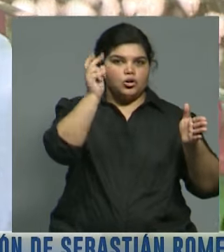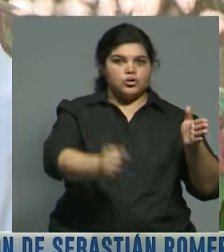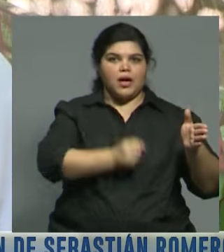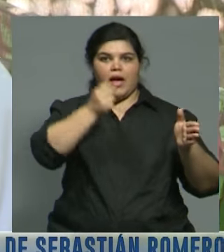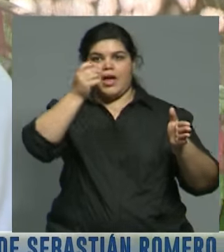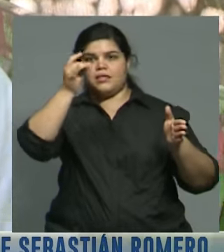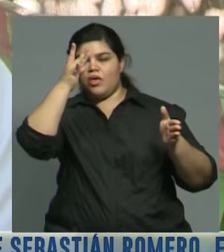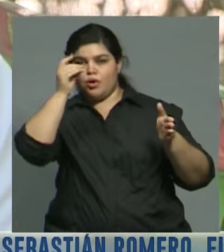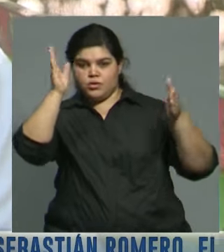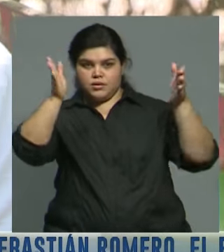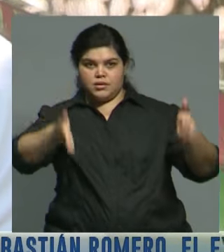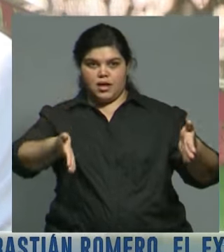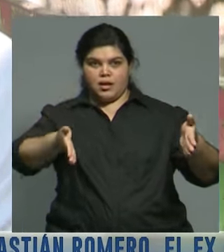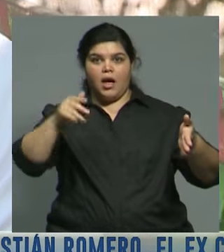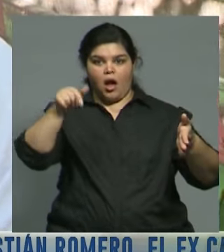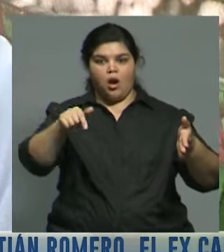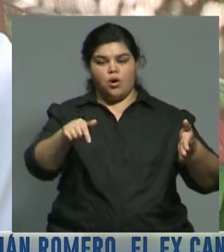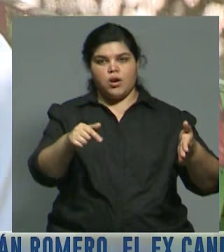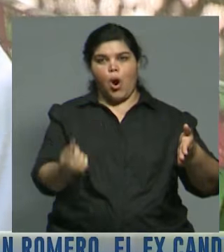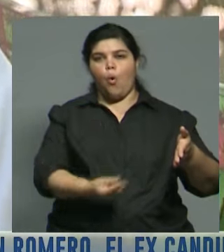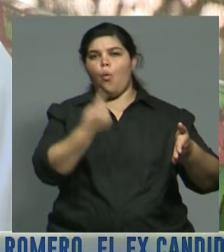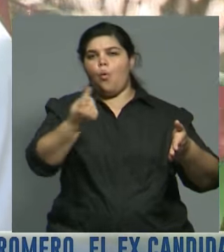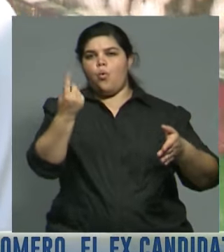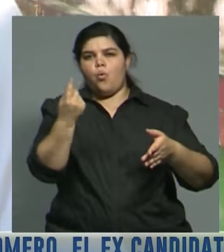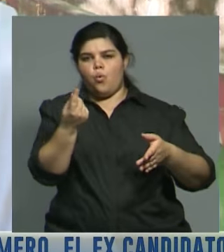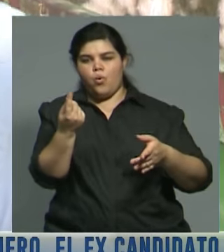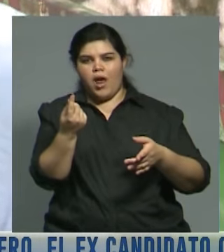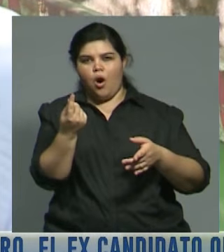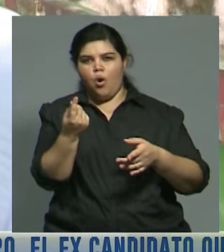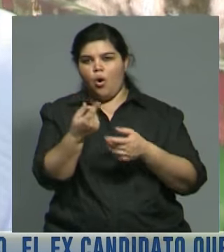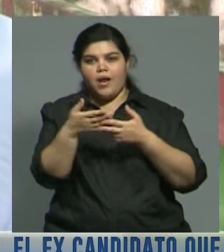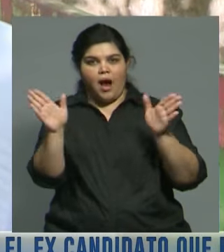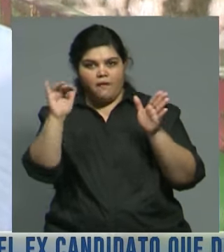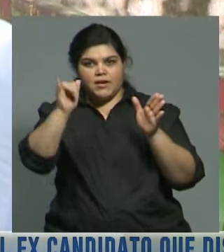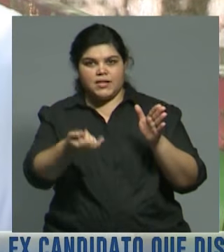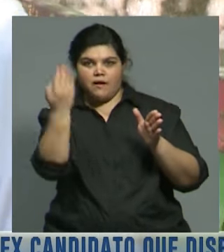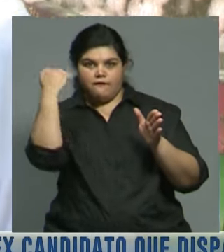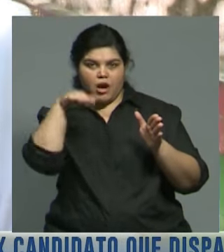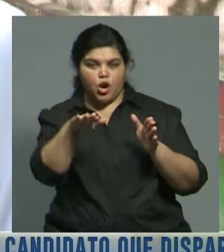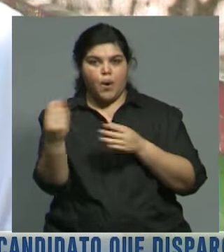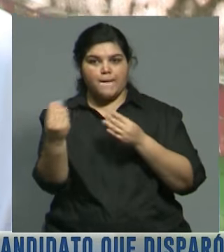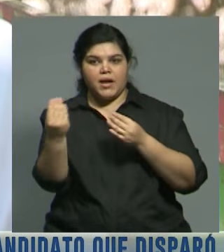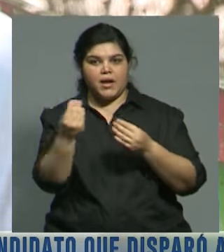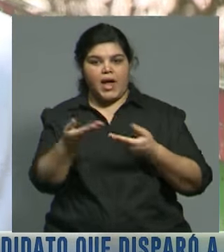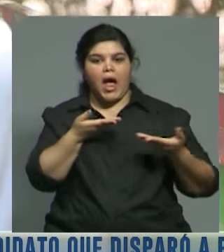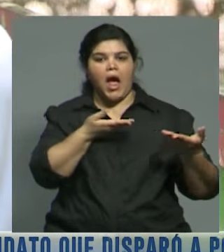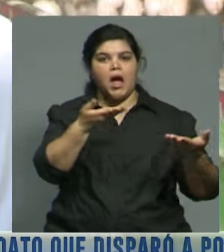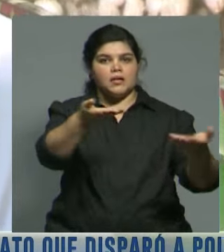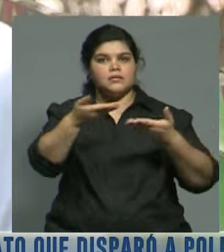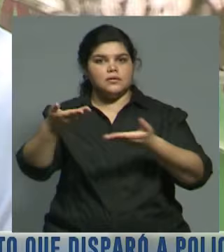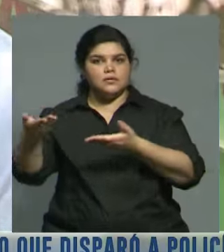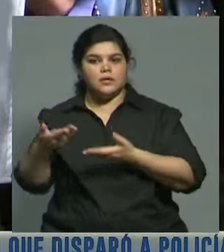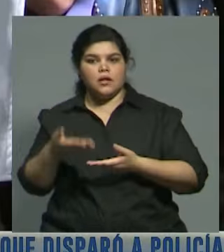12 retomaremos esta mini jornada de 1 hora para asistir a aquellos clientes del sistema